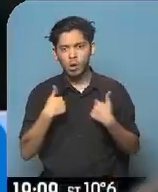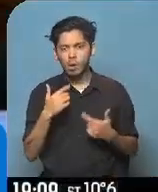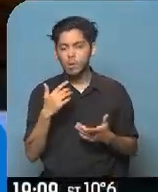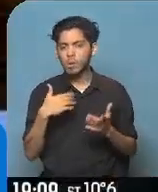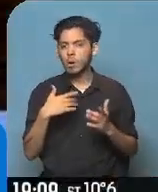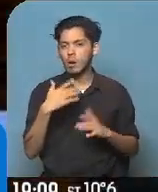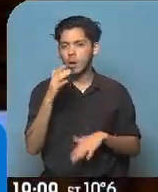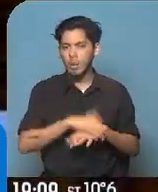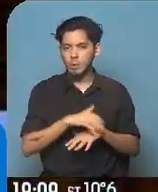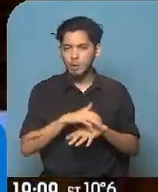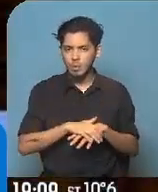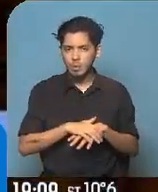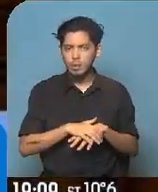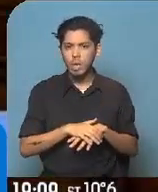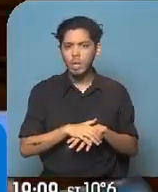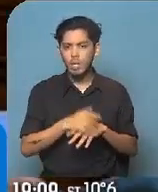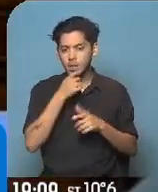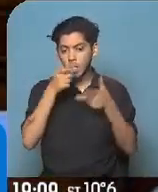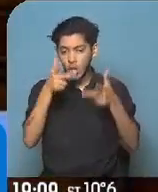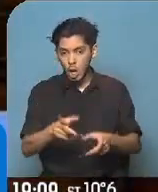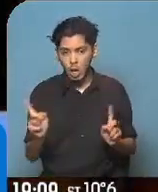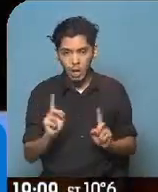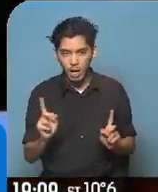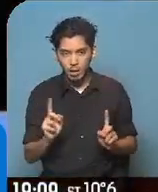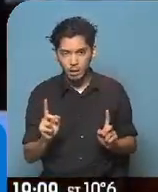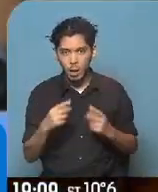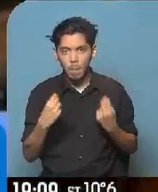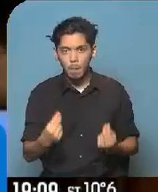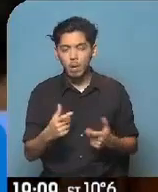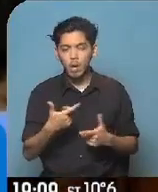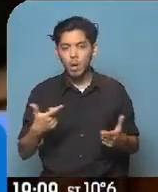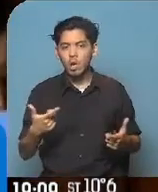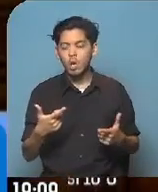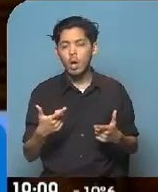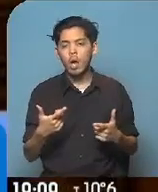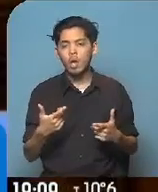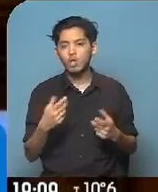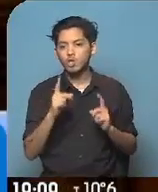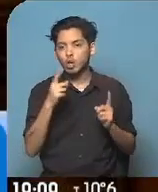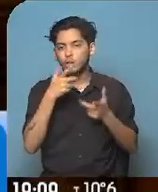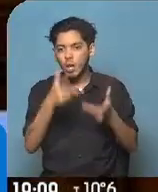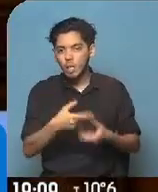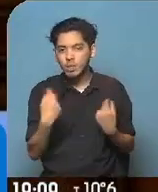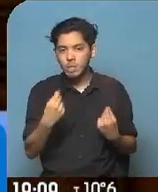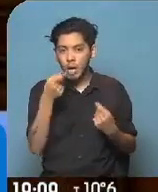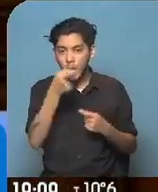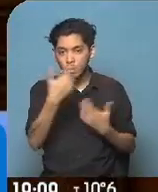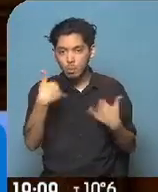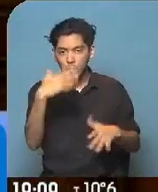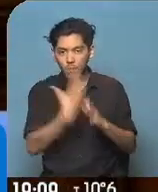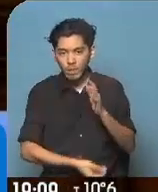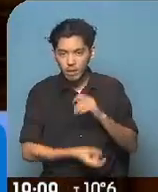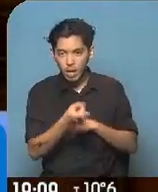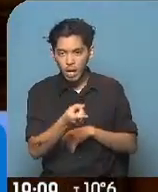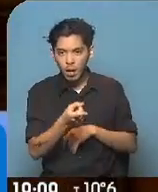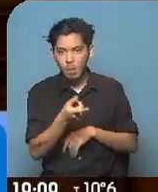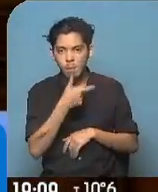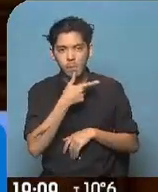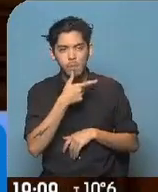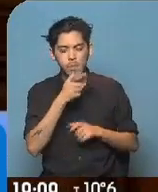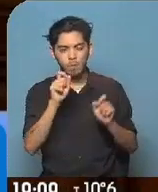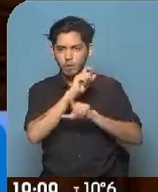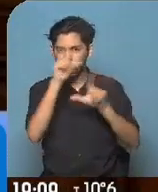responsable si no lo dijese porque no se dice que eso puede fallar me parece sorprendente